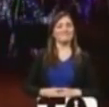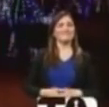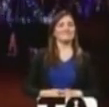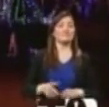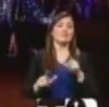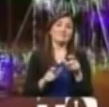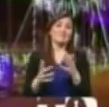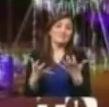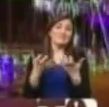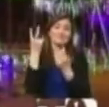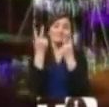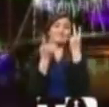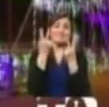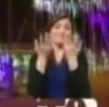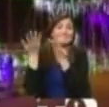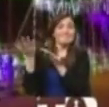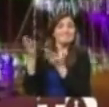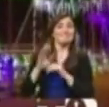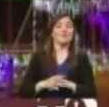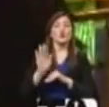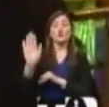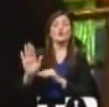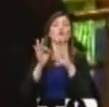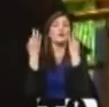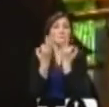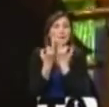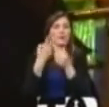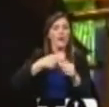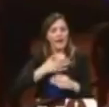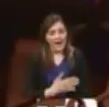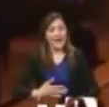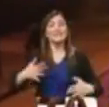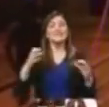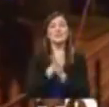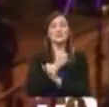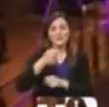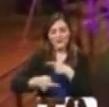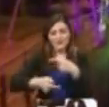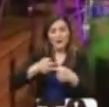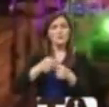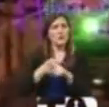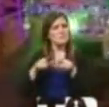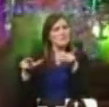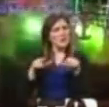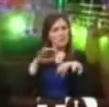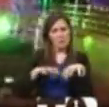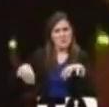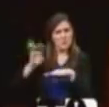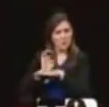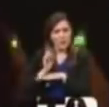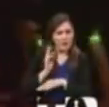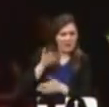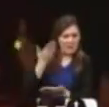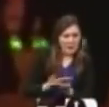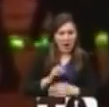que visita nuestro cantón, conjuntamente con sus familias, puedan disfrutar todas las noches aquí. Personas de todos lados llegan y se contagian